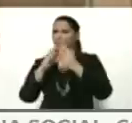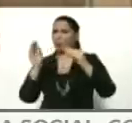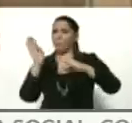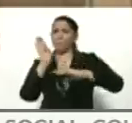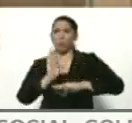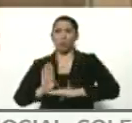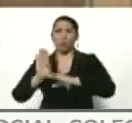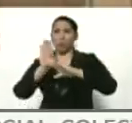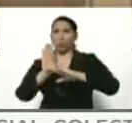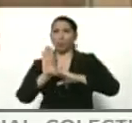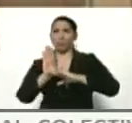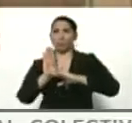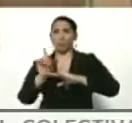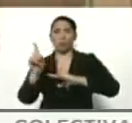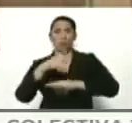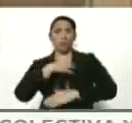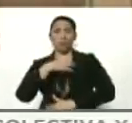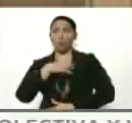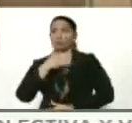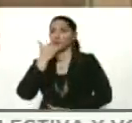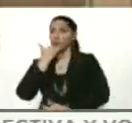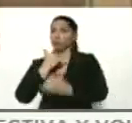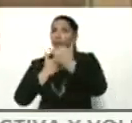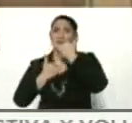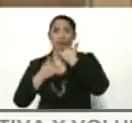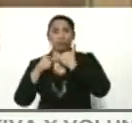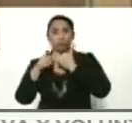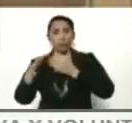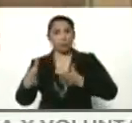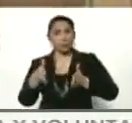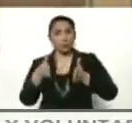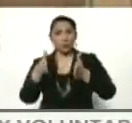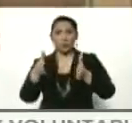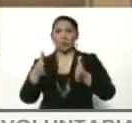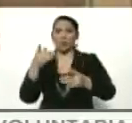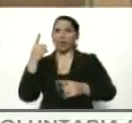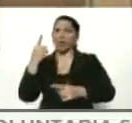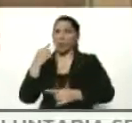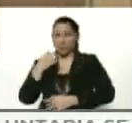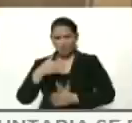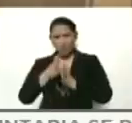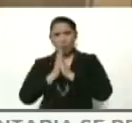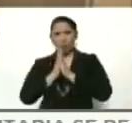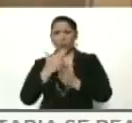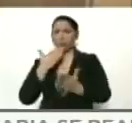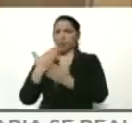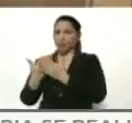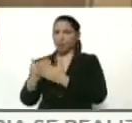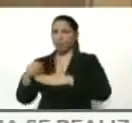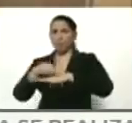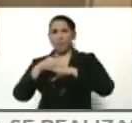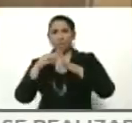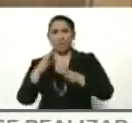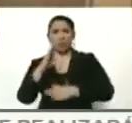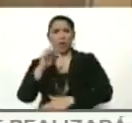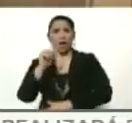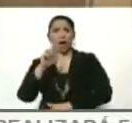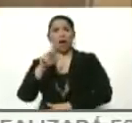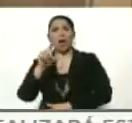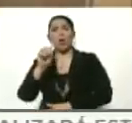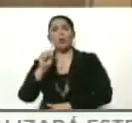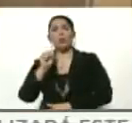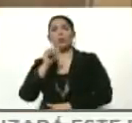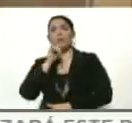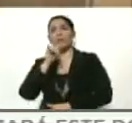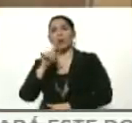protegerse. No podemos equivocarnos en esta vía. Yo le voy a pedir, por favor, al ministro Carlos Alvarado que